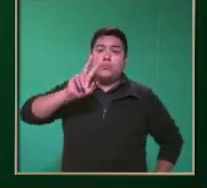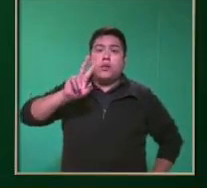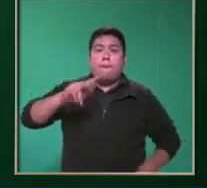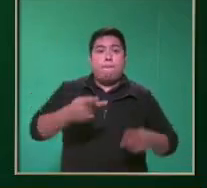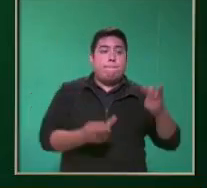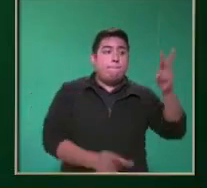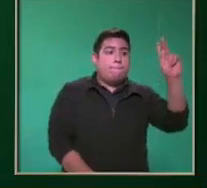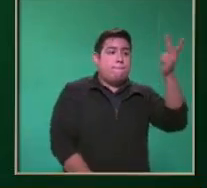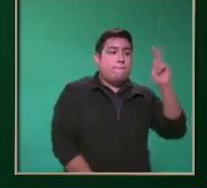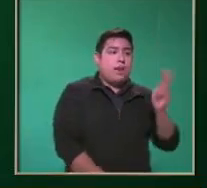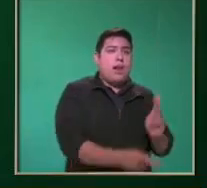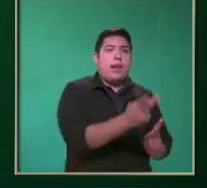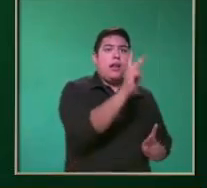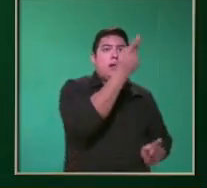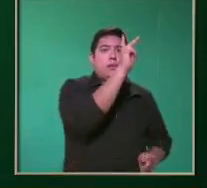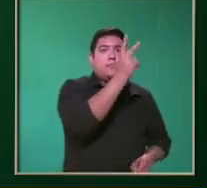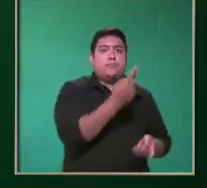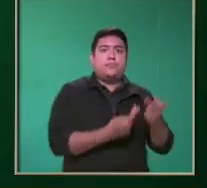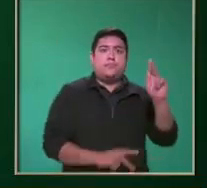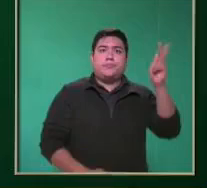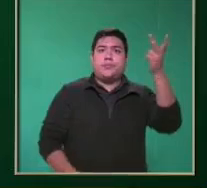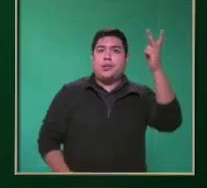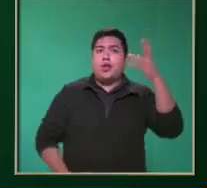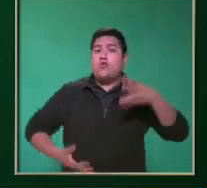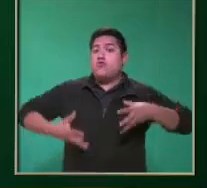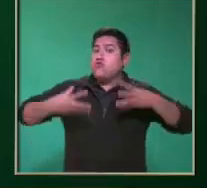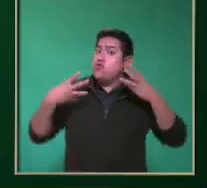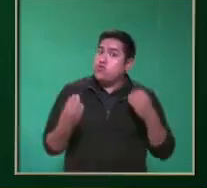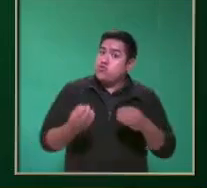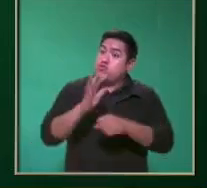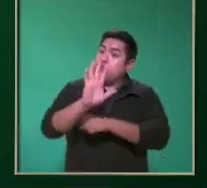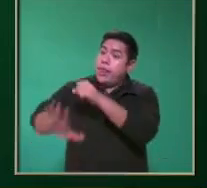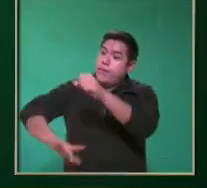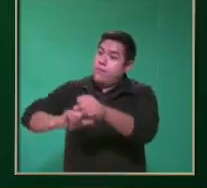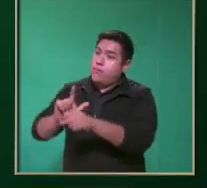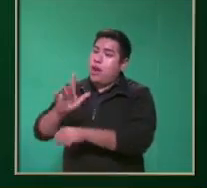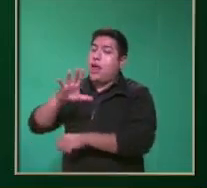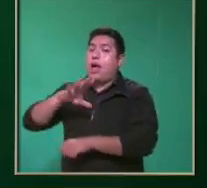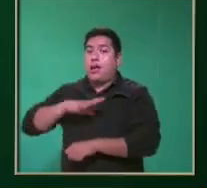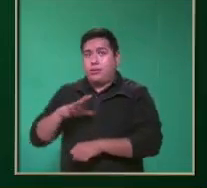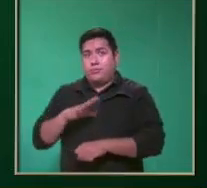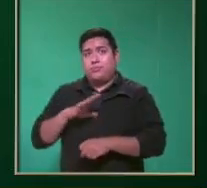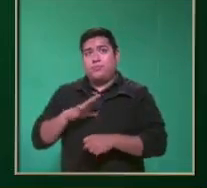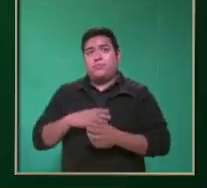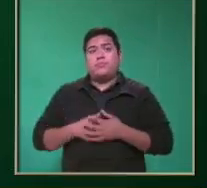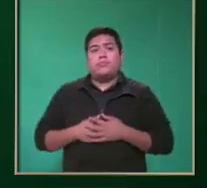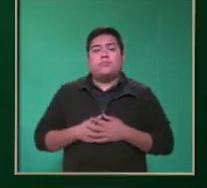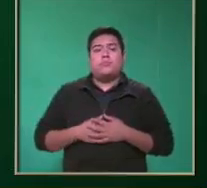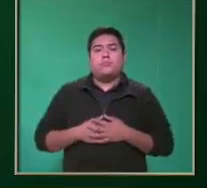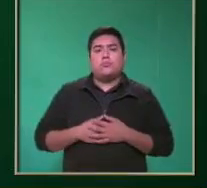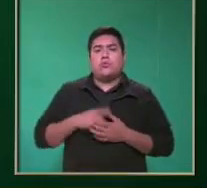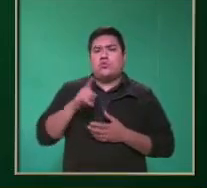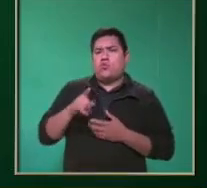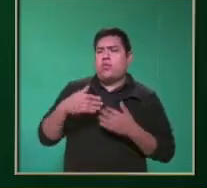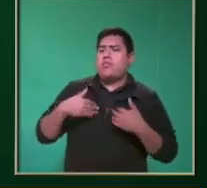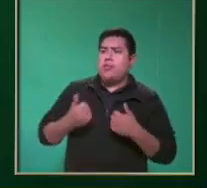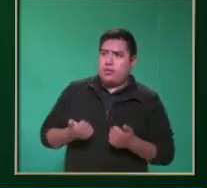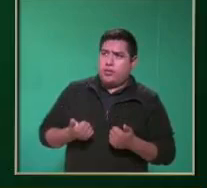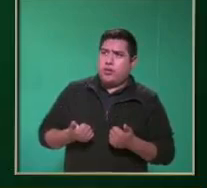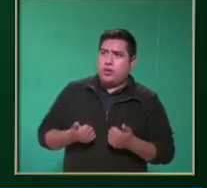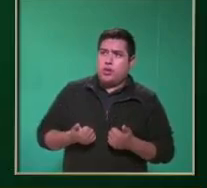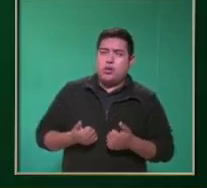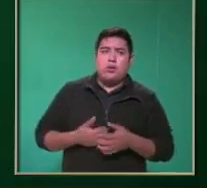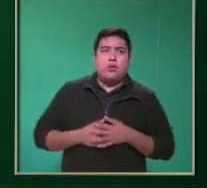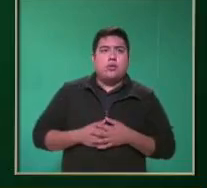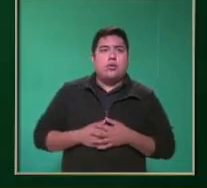vegetación en abundancia y de una variedad enorme de animales, de fauna, te daba la oportunidad de entender por qué